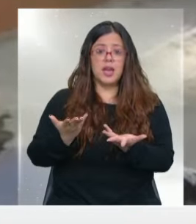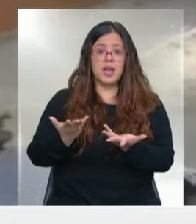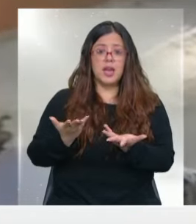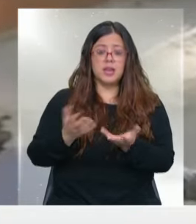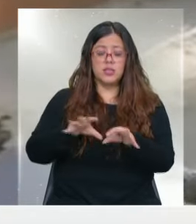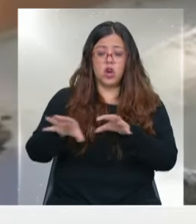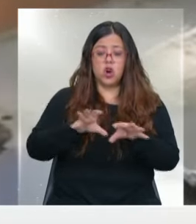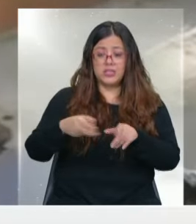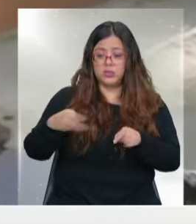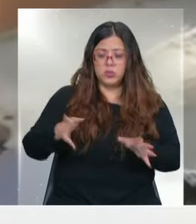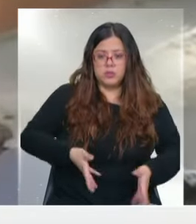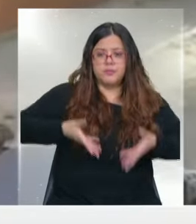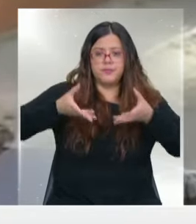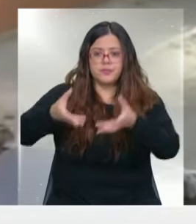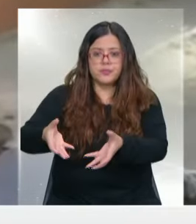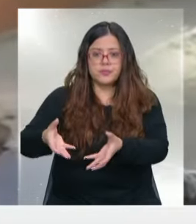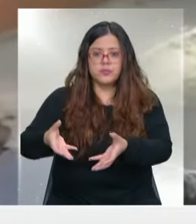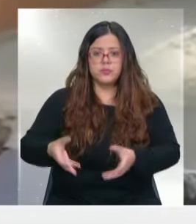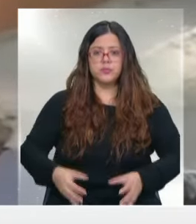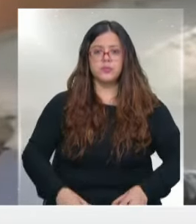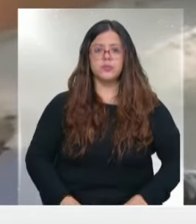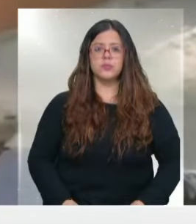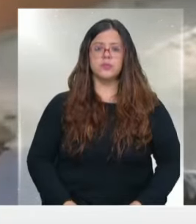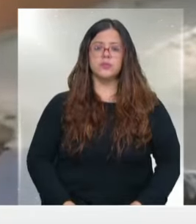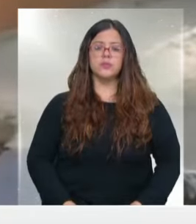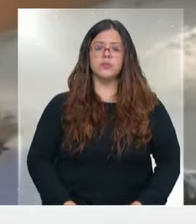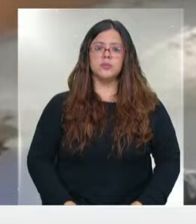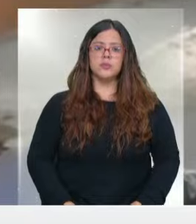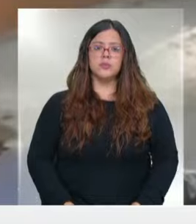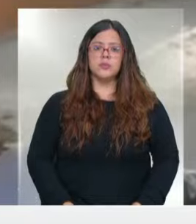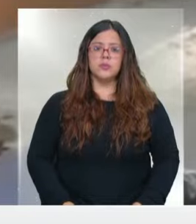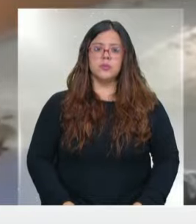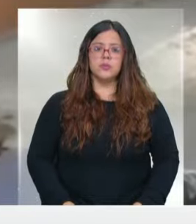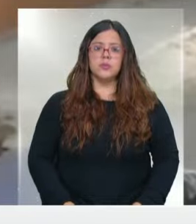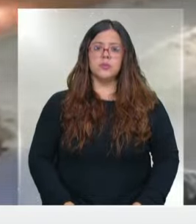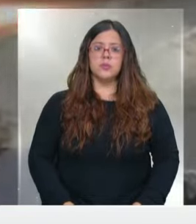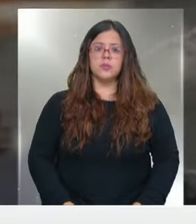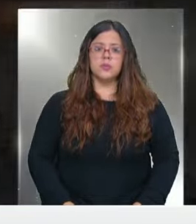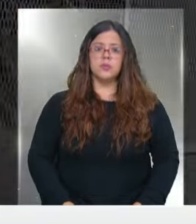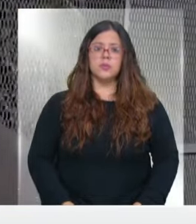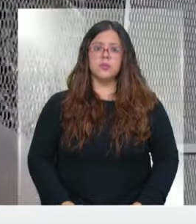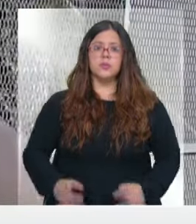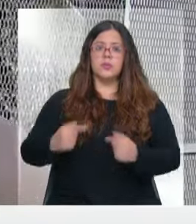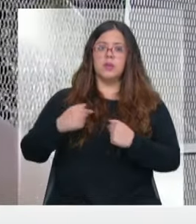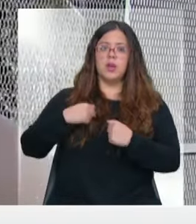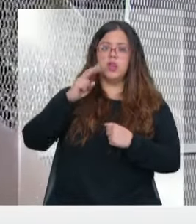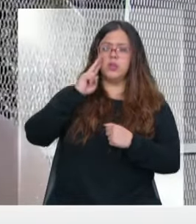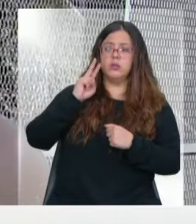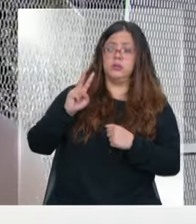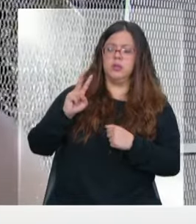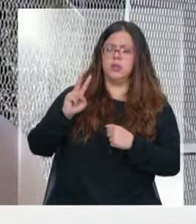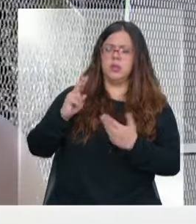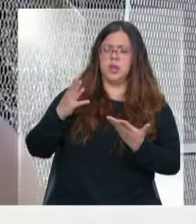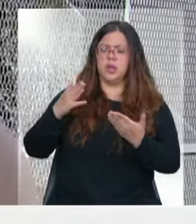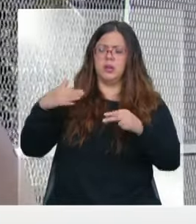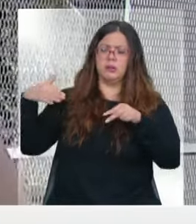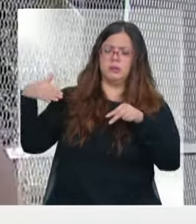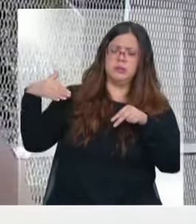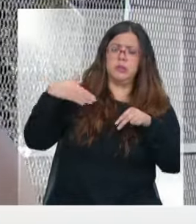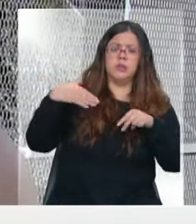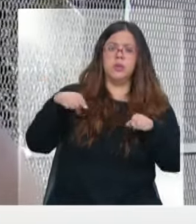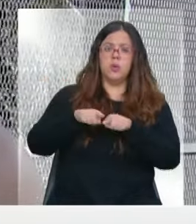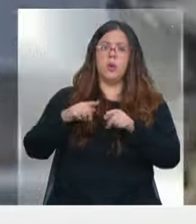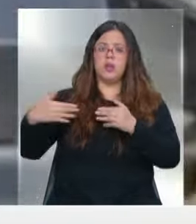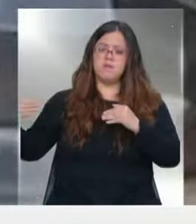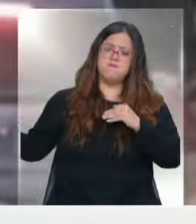sus pertenencias. Como que tuve una reacción así de que me iban como a chocar y yo intenté acelerar la moto y ellos